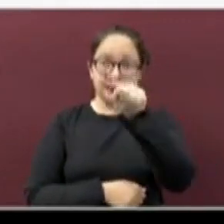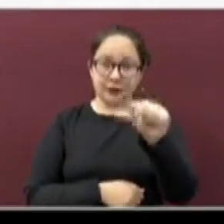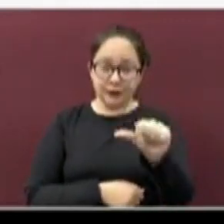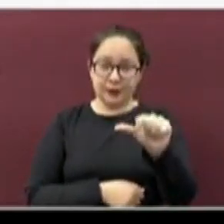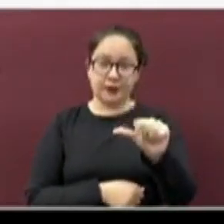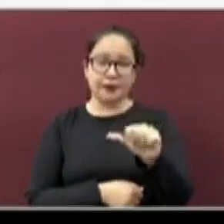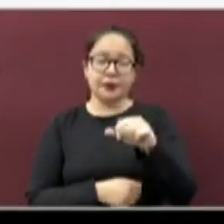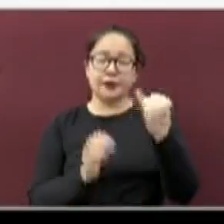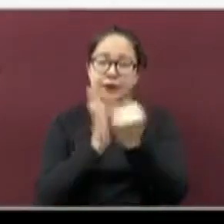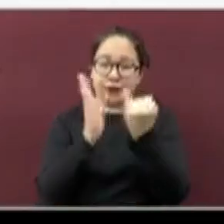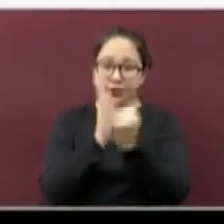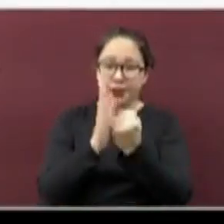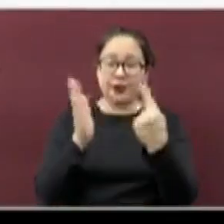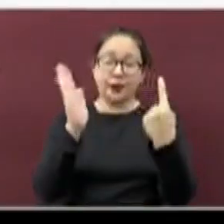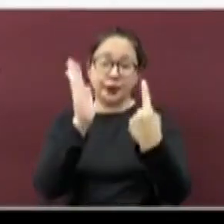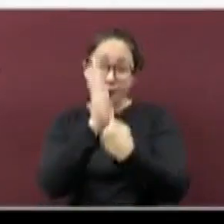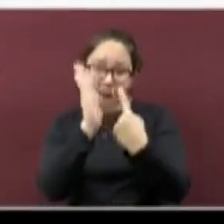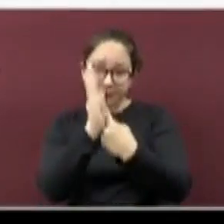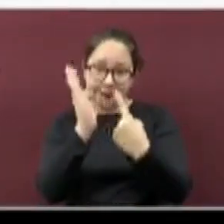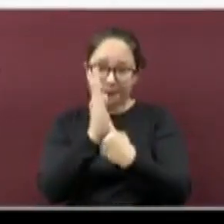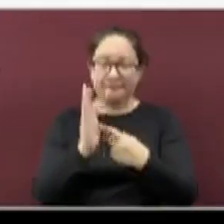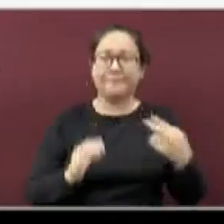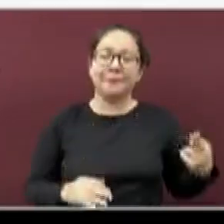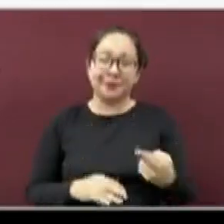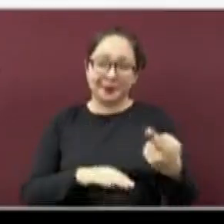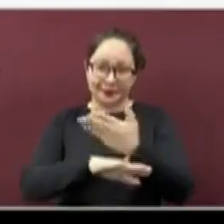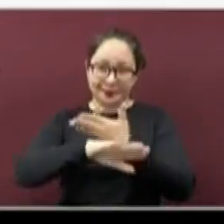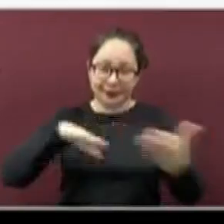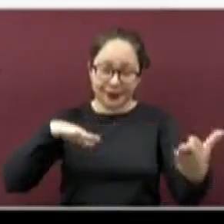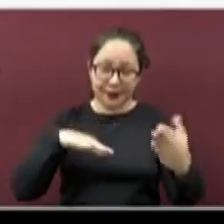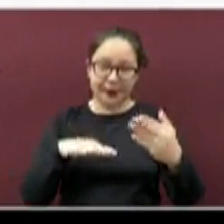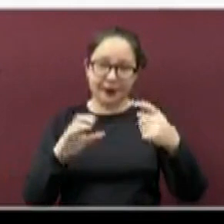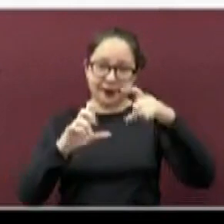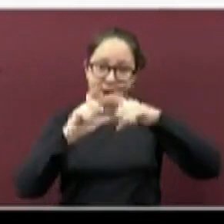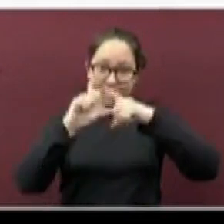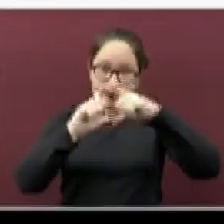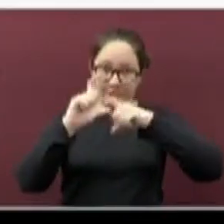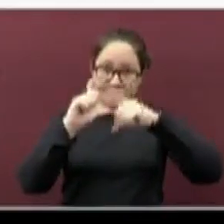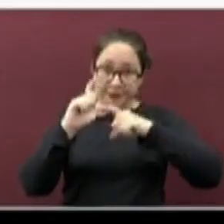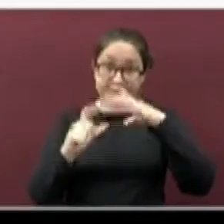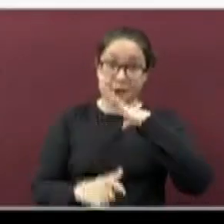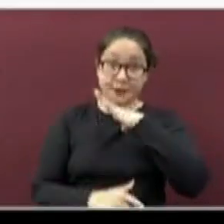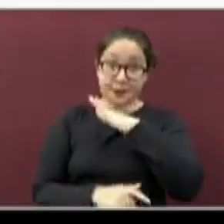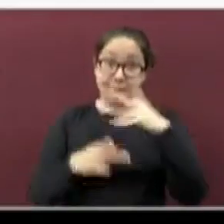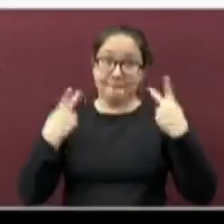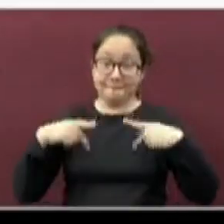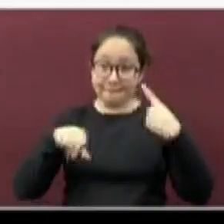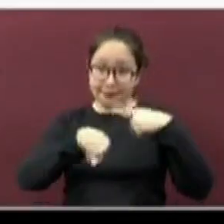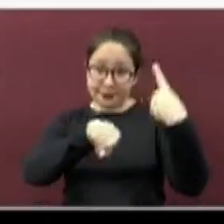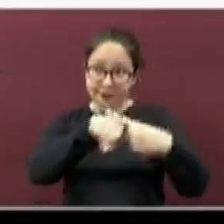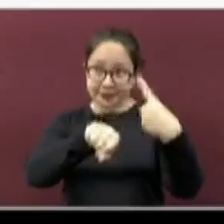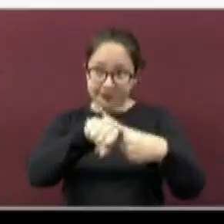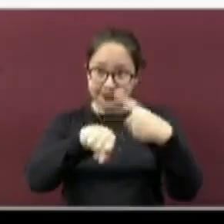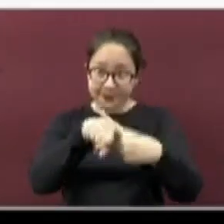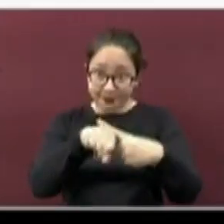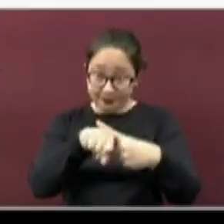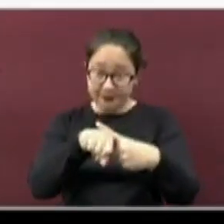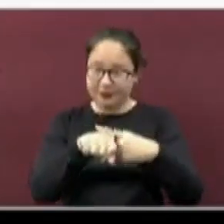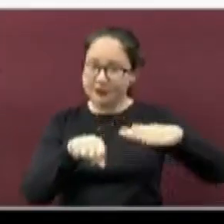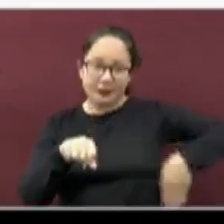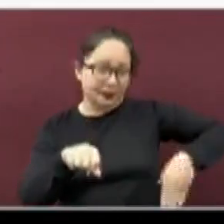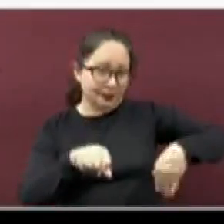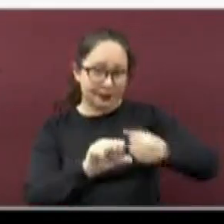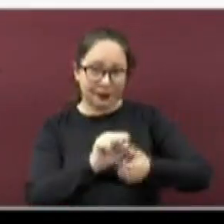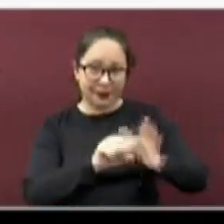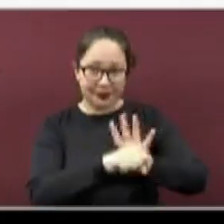Iztaccíhuatlán, Papantla, Río Blanco y Jico tienen pacientes que recién desarrollaron los